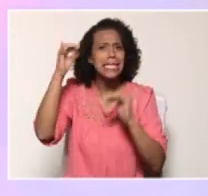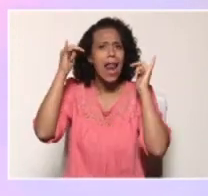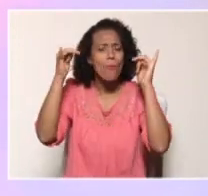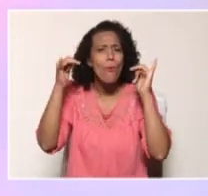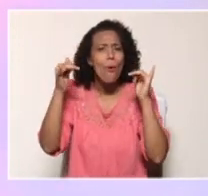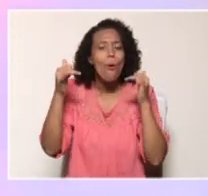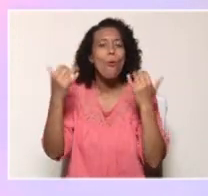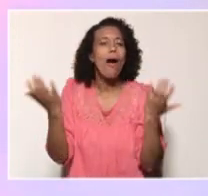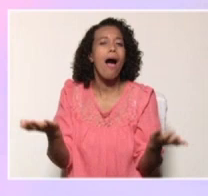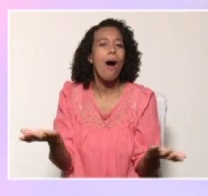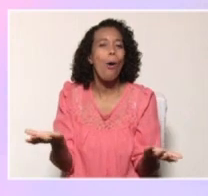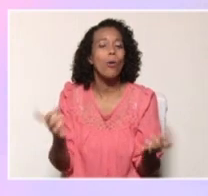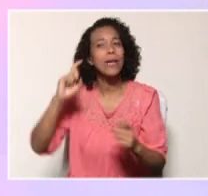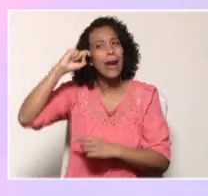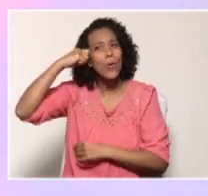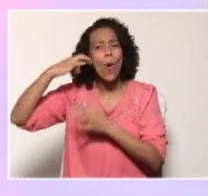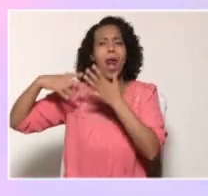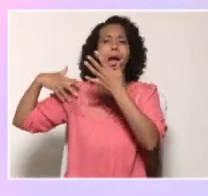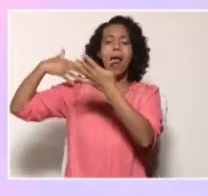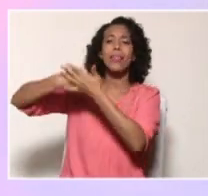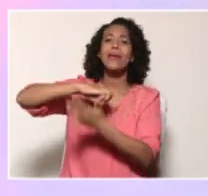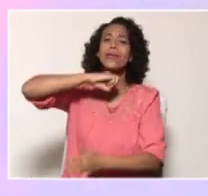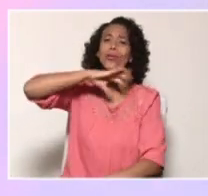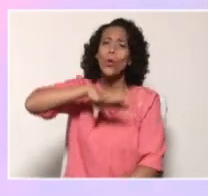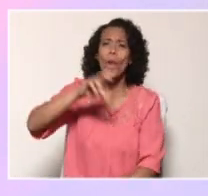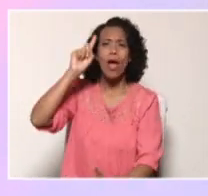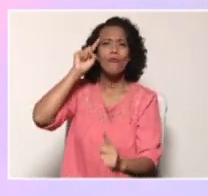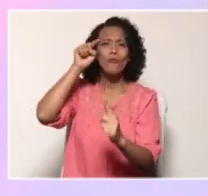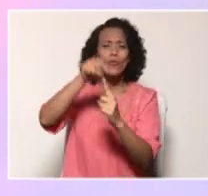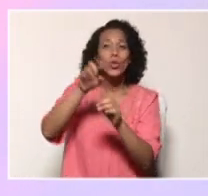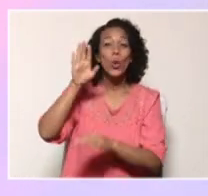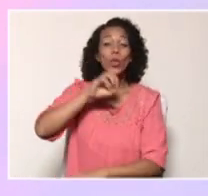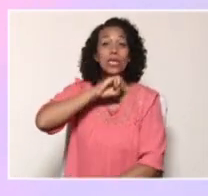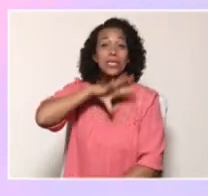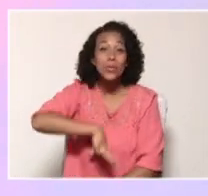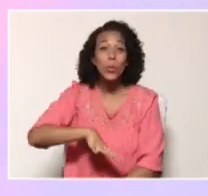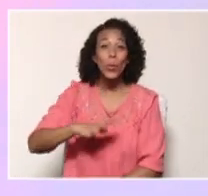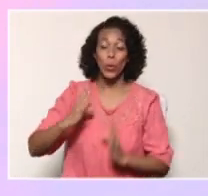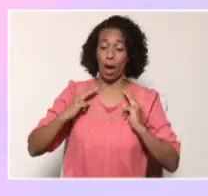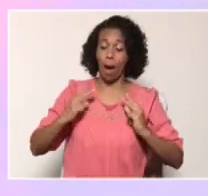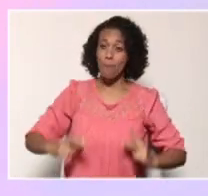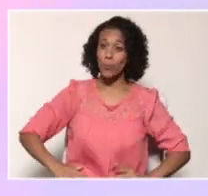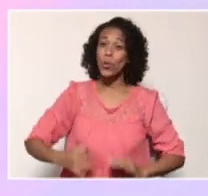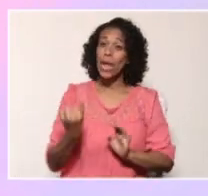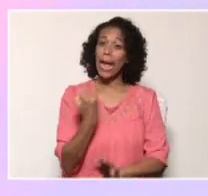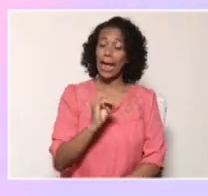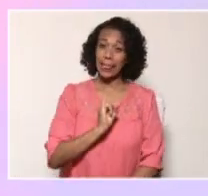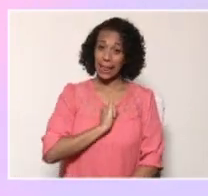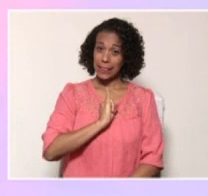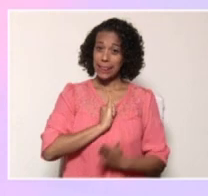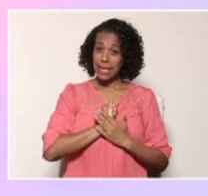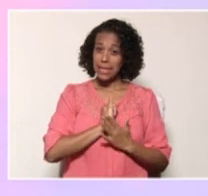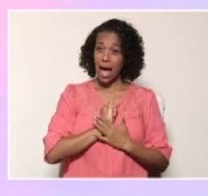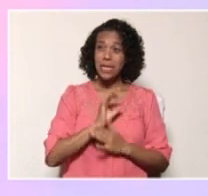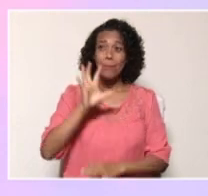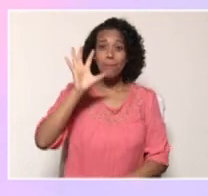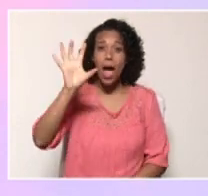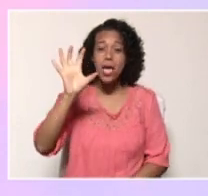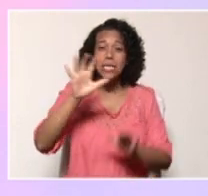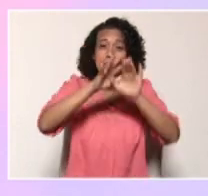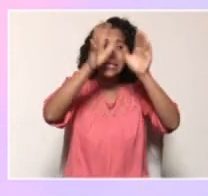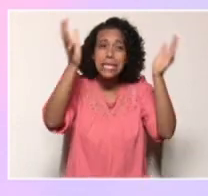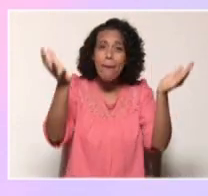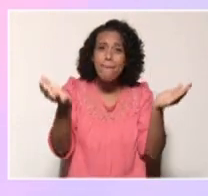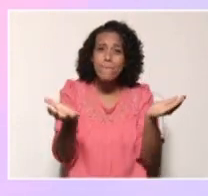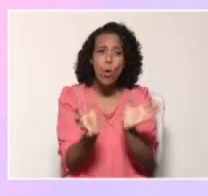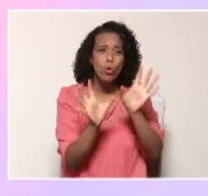se conmemora, se recuerda cada día en función de nuestra historia y de nuestra identidad. Ese país, ese mundo